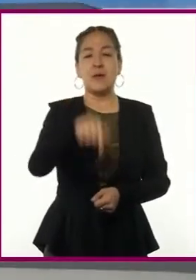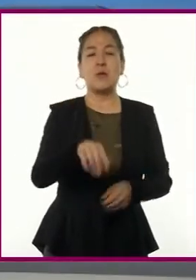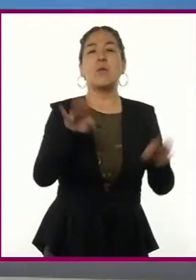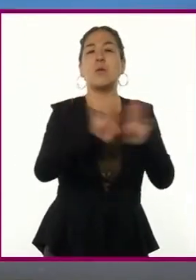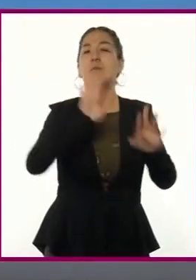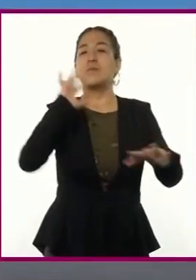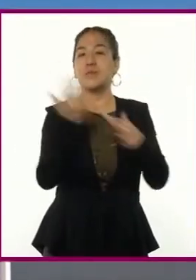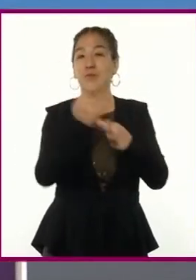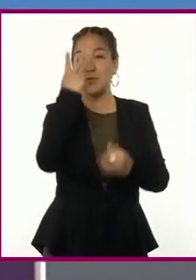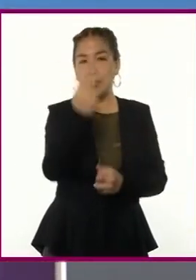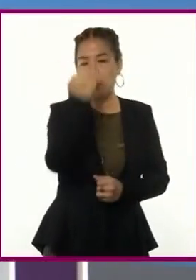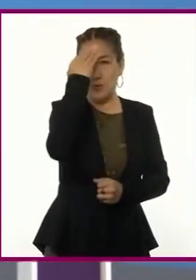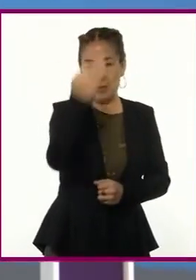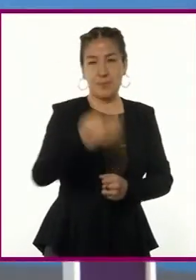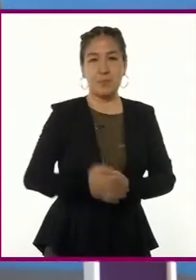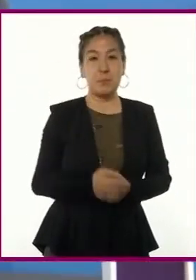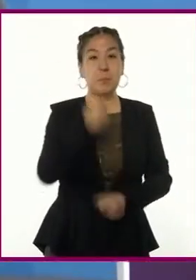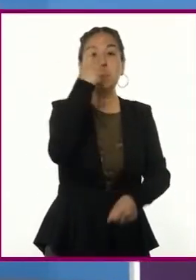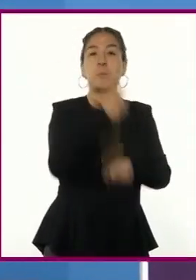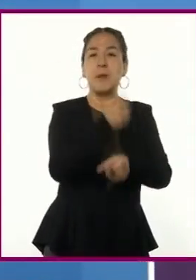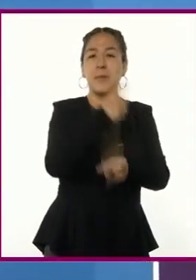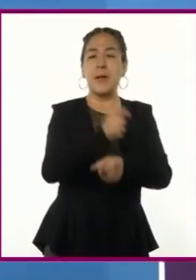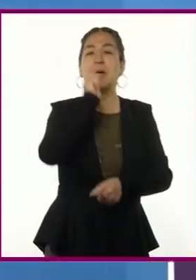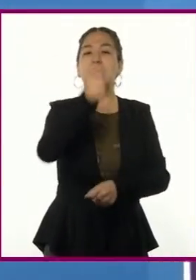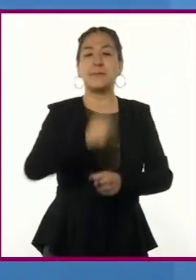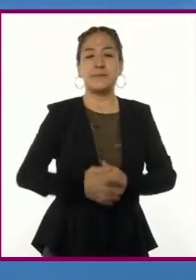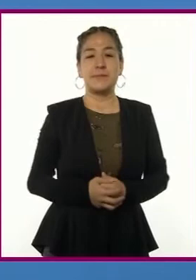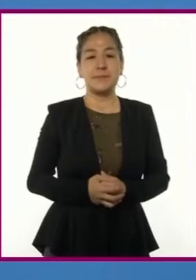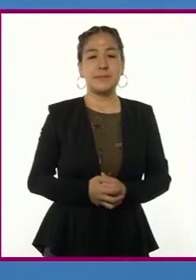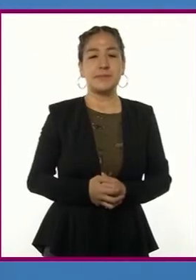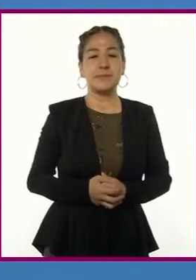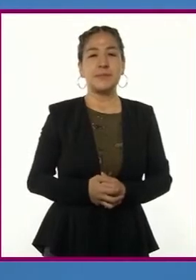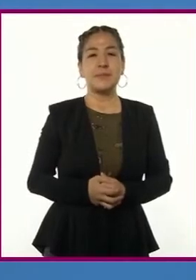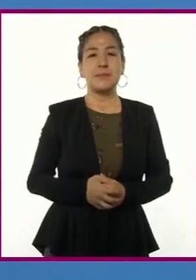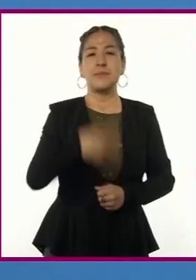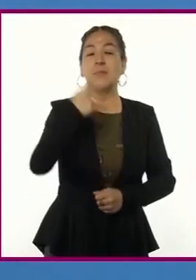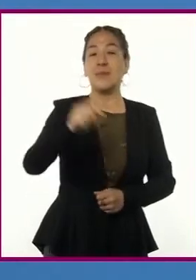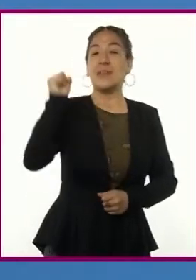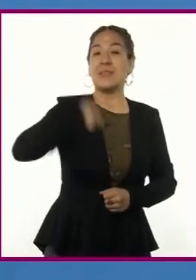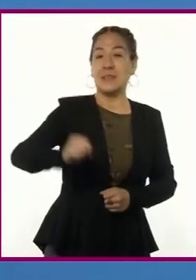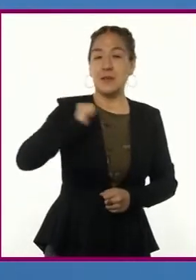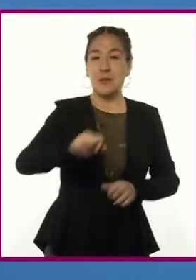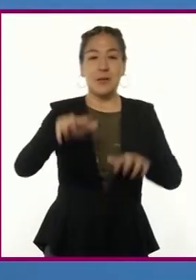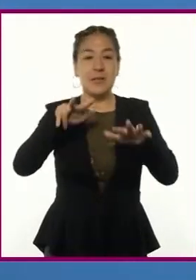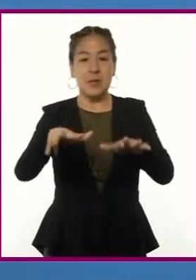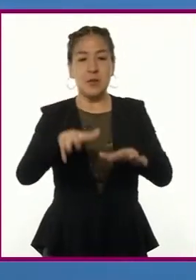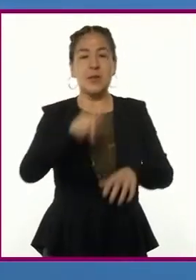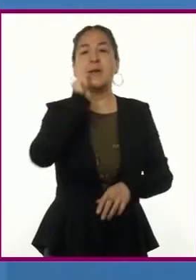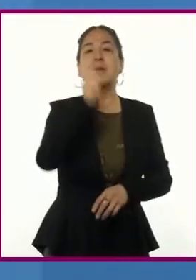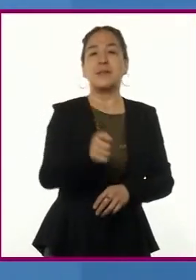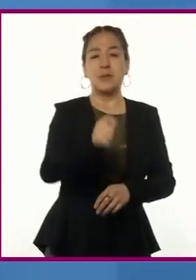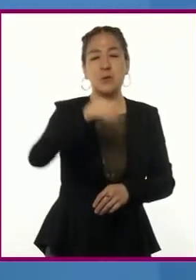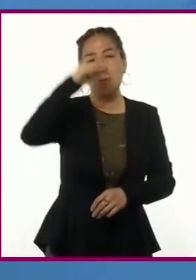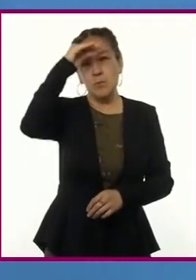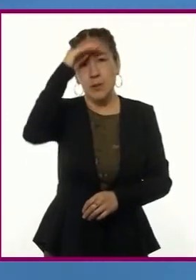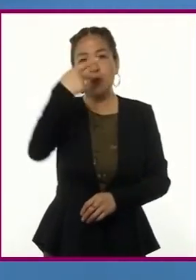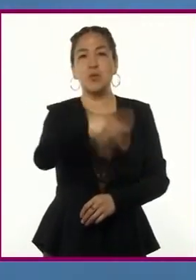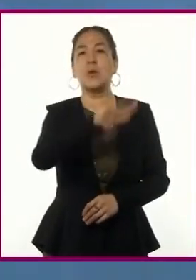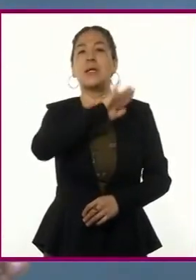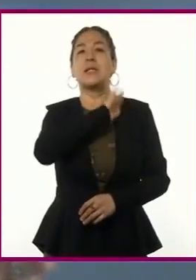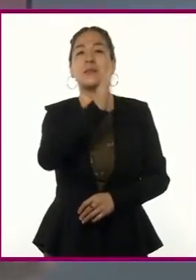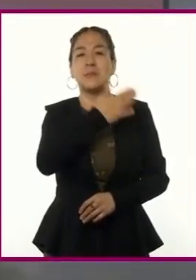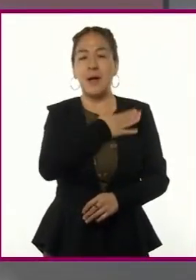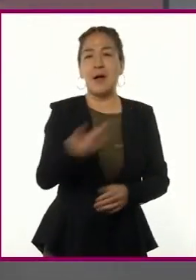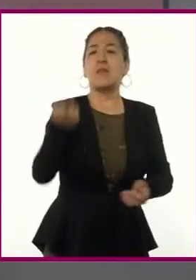dos periodos. Uno, correspondiente a la primera parte del siglo XVIII, con predominio del pensamiento español